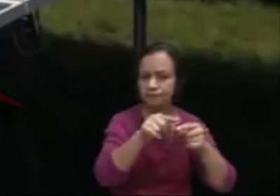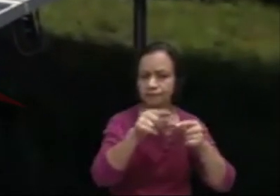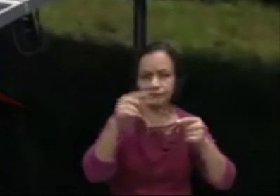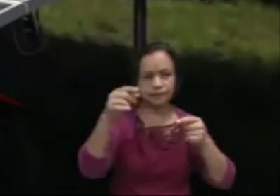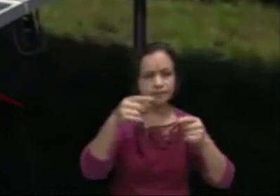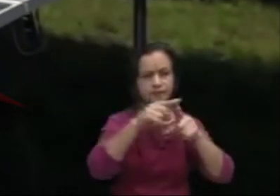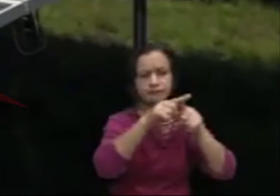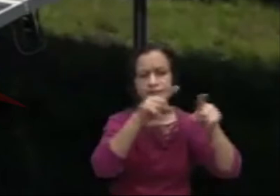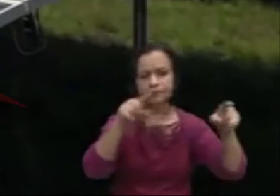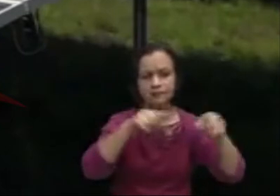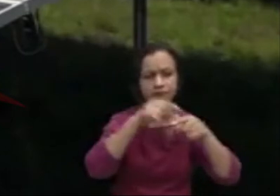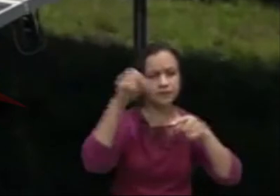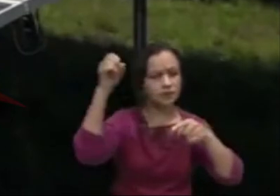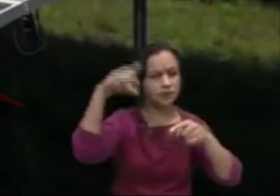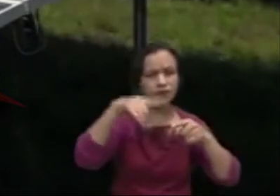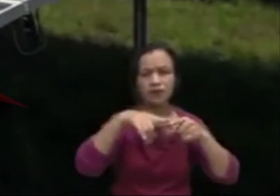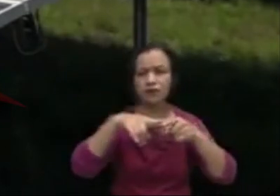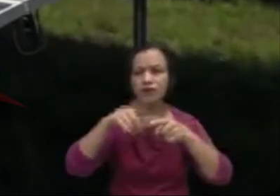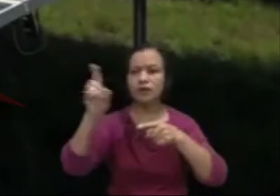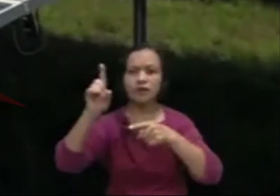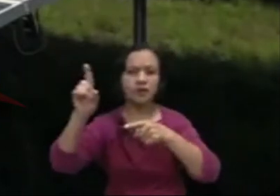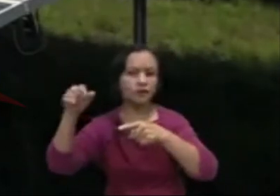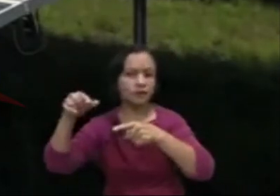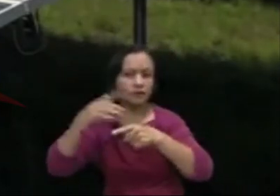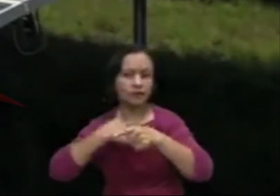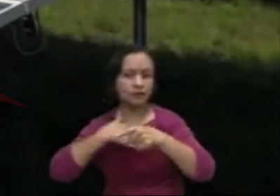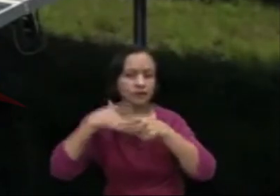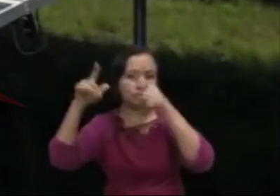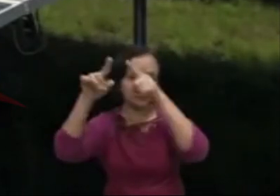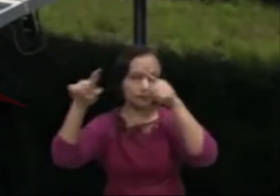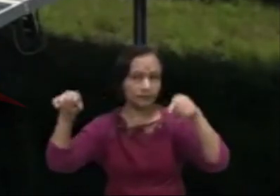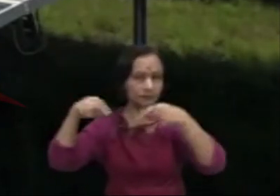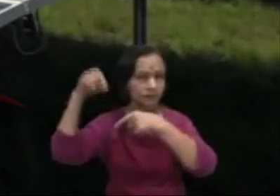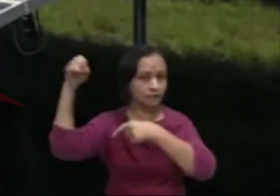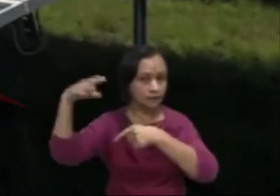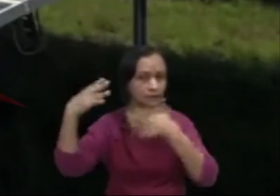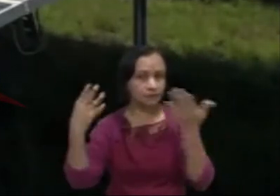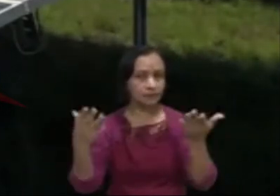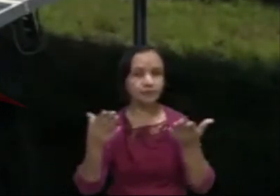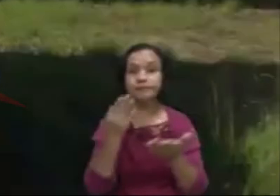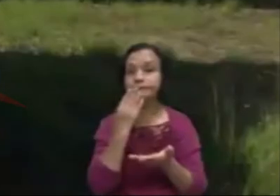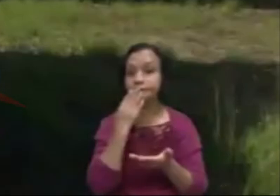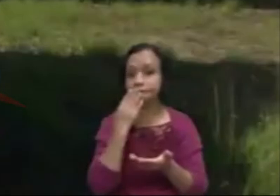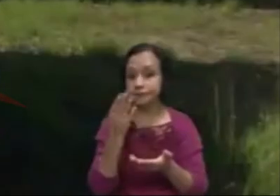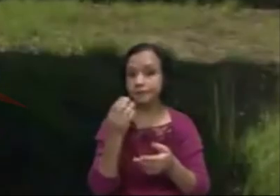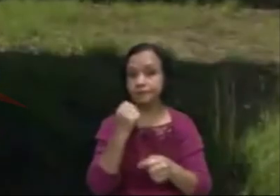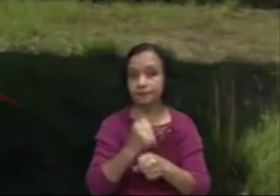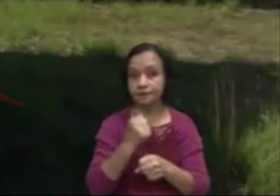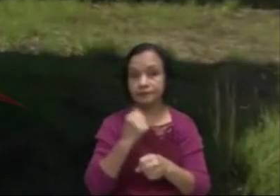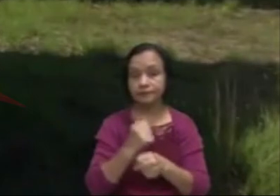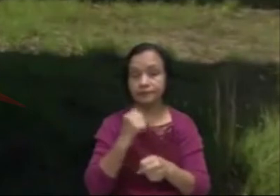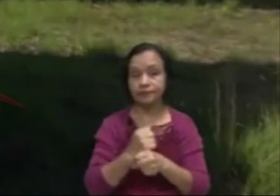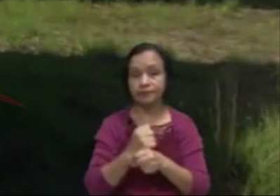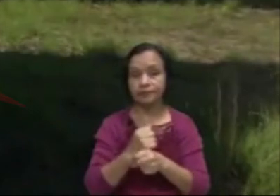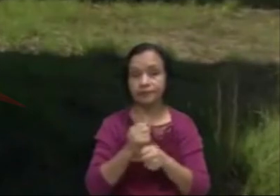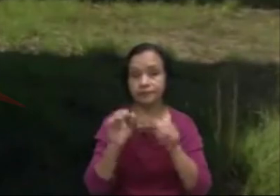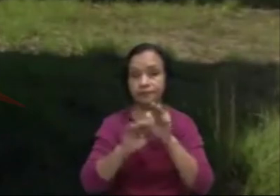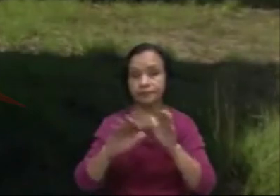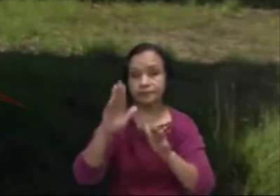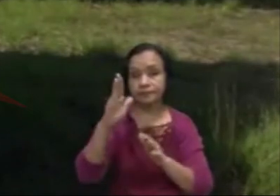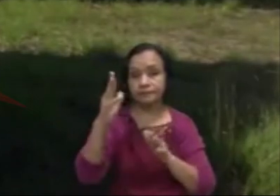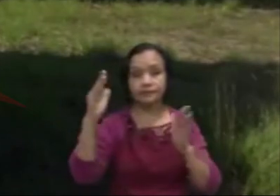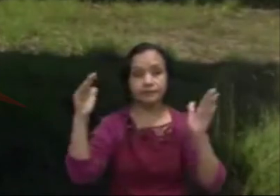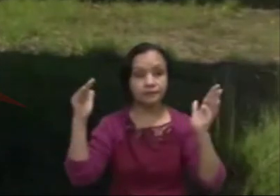paneles solares, dónde había necesidades de instalar paneles solares. Y eso ha sido un éxito. Llevamos ya arriba de